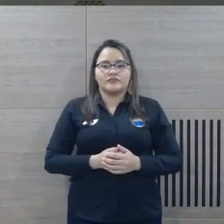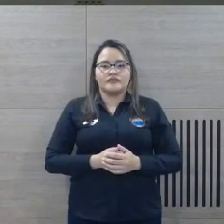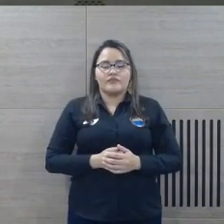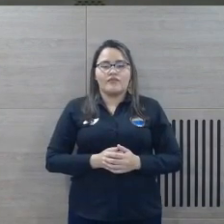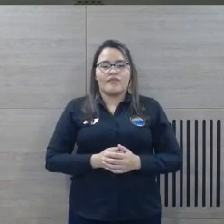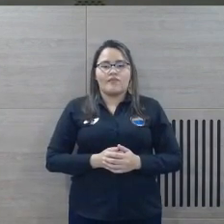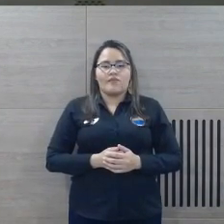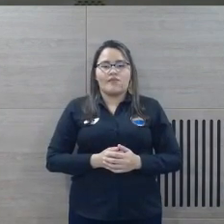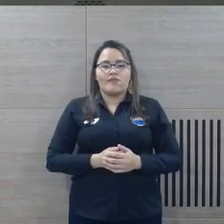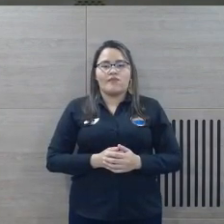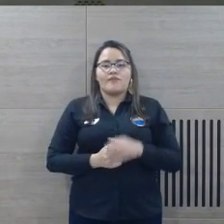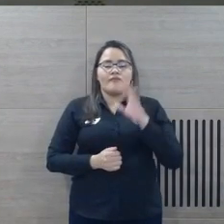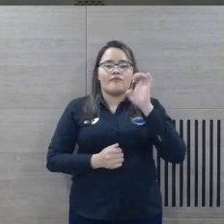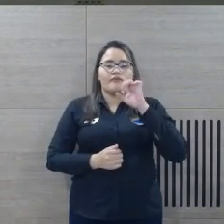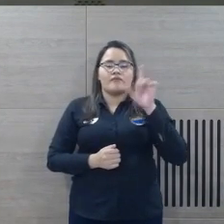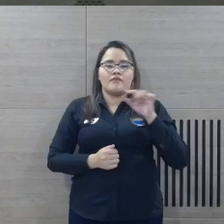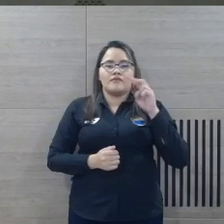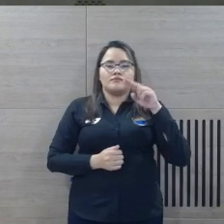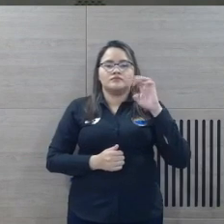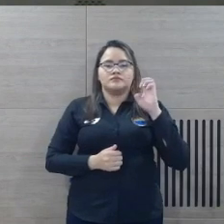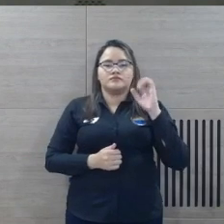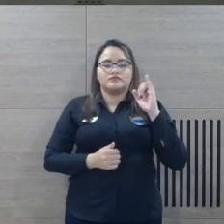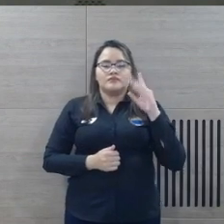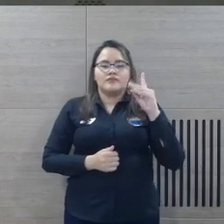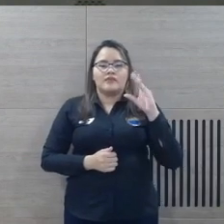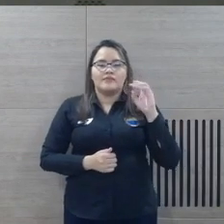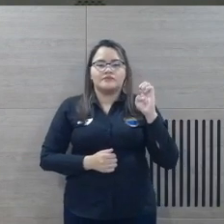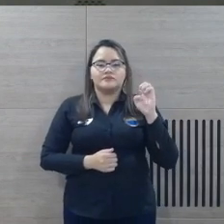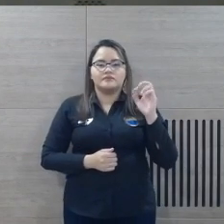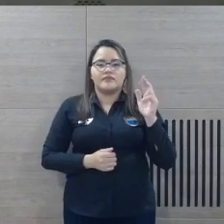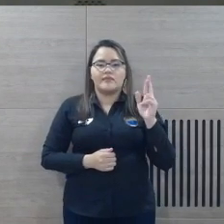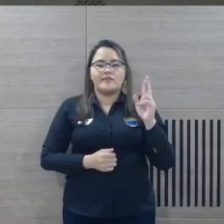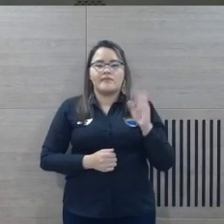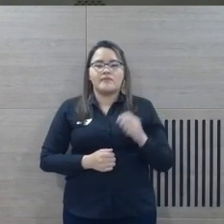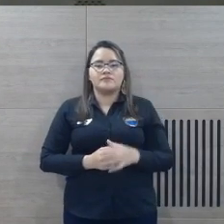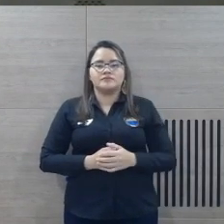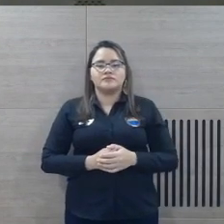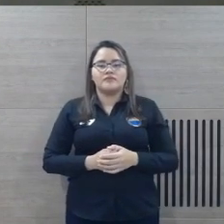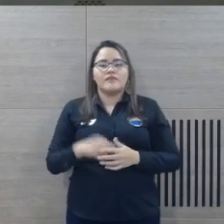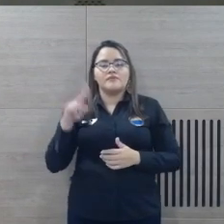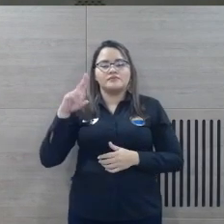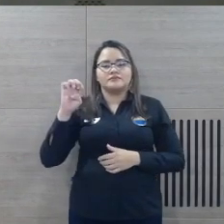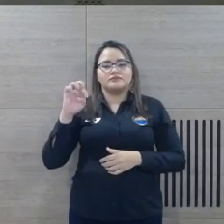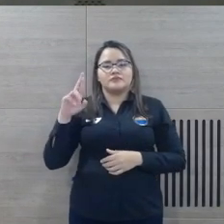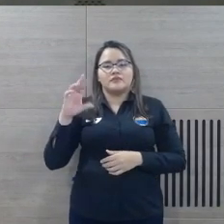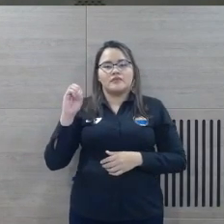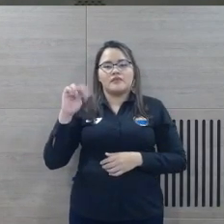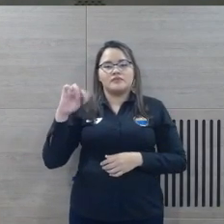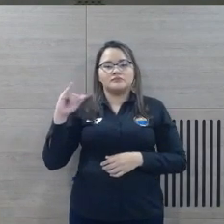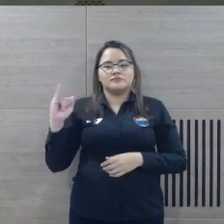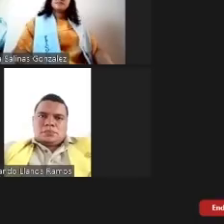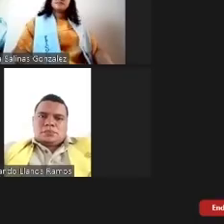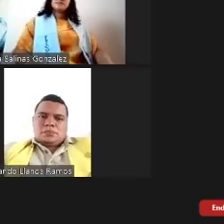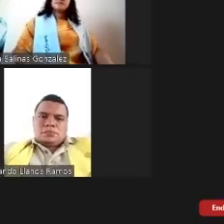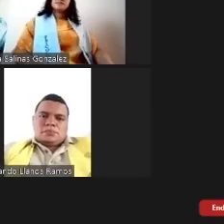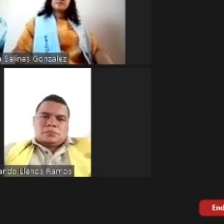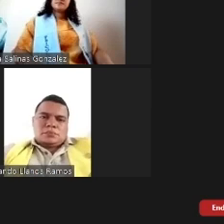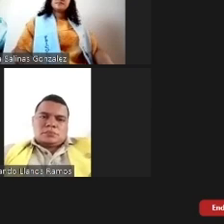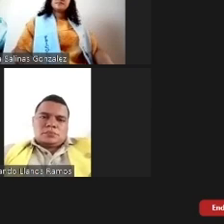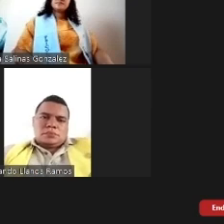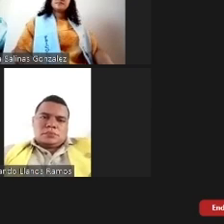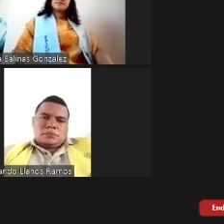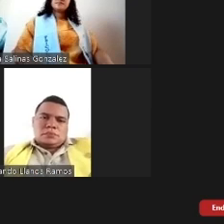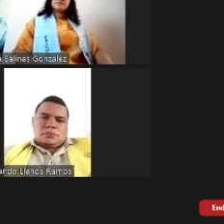Bayona. Verónica Barros Jaimes. Wal Barros Morales. Carlos Adán Camargo Toledo. Delimiro José